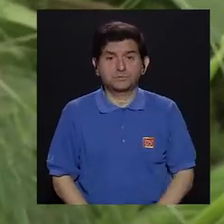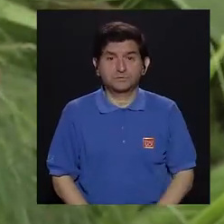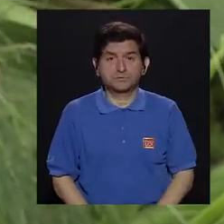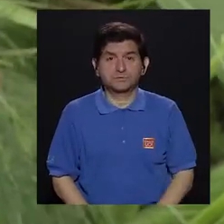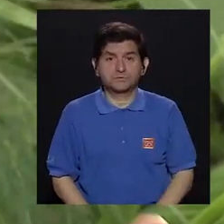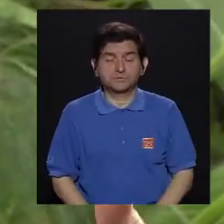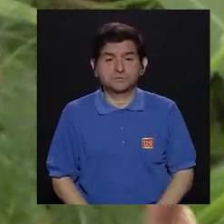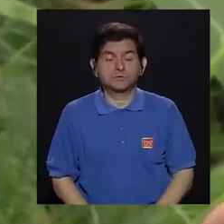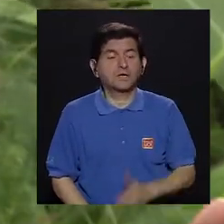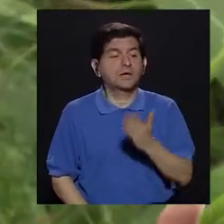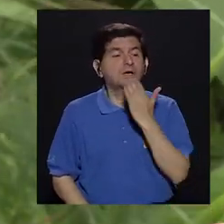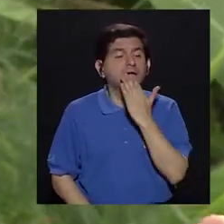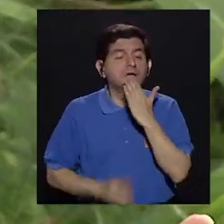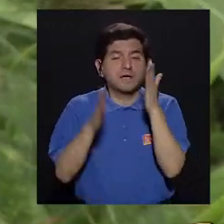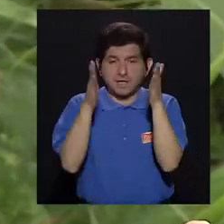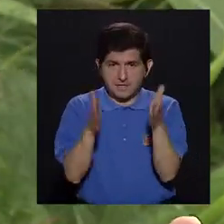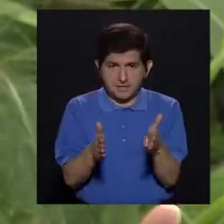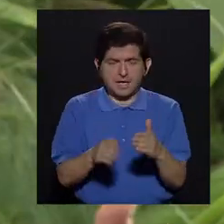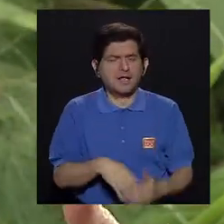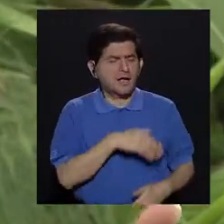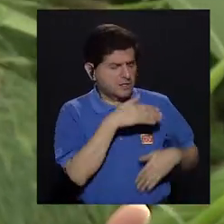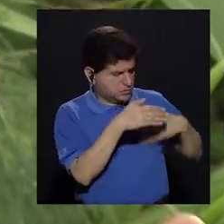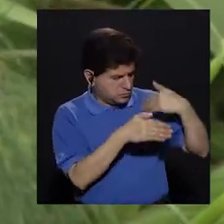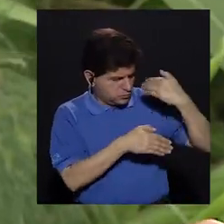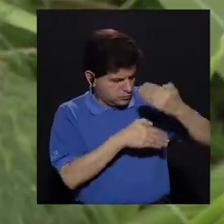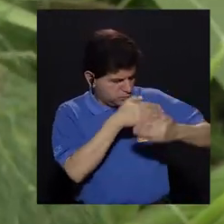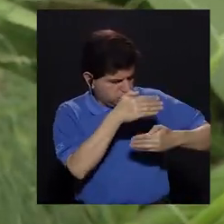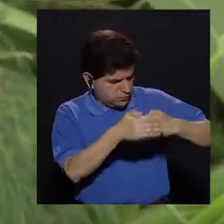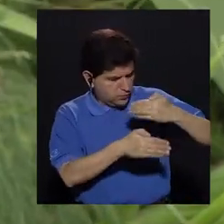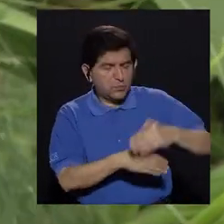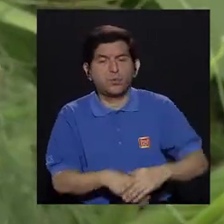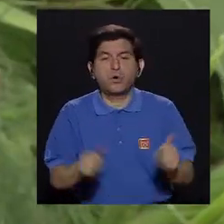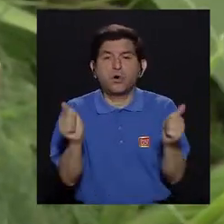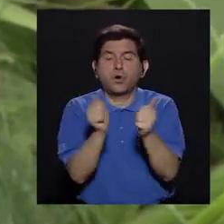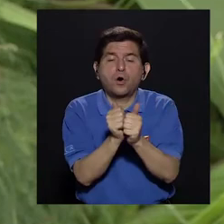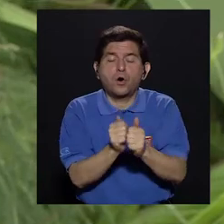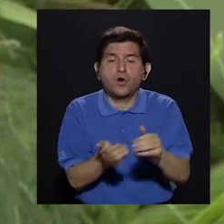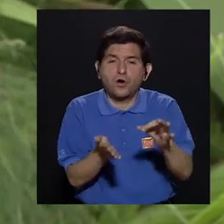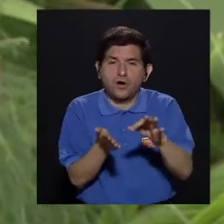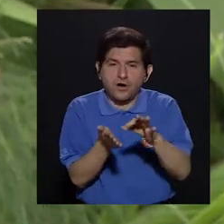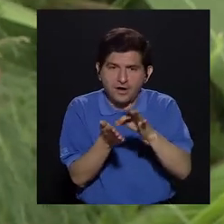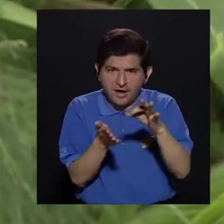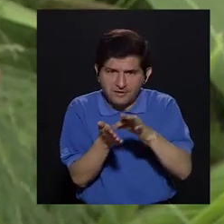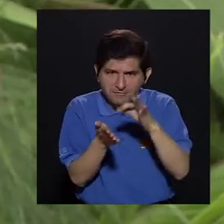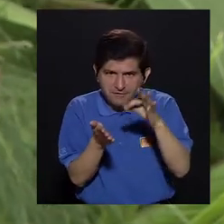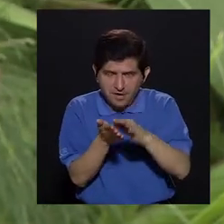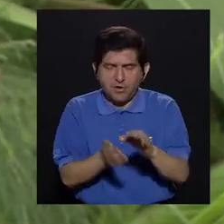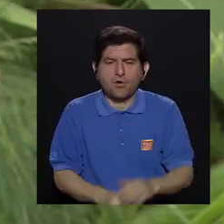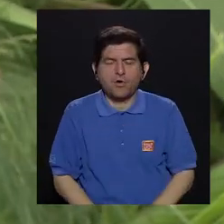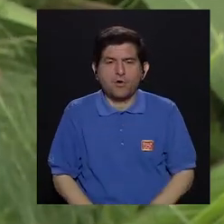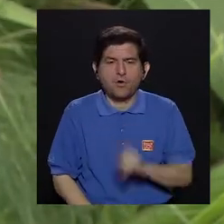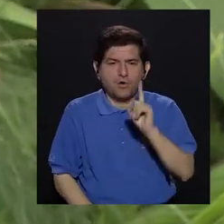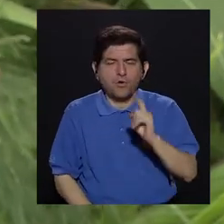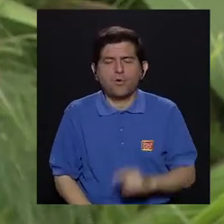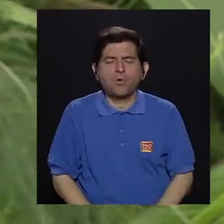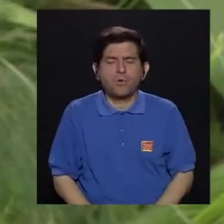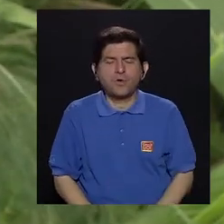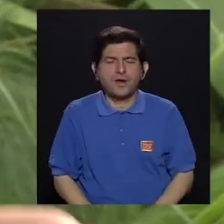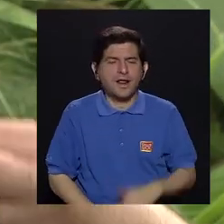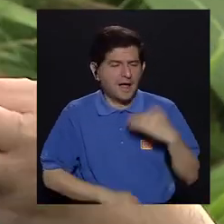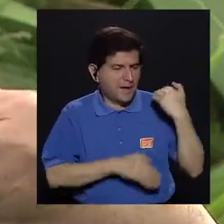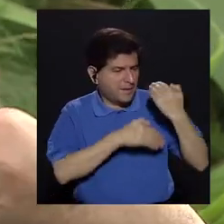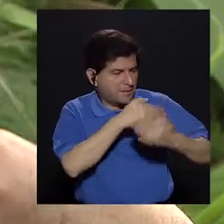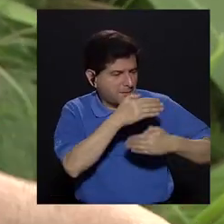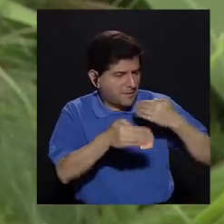digamos, nuestros indígenas evolucionaron con el frijol, ¿verdad? O sea, hay una coevolución.